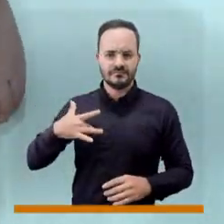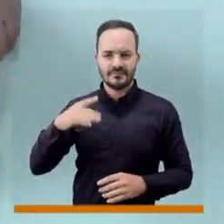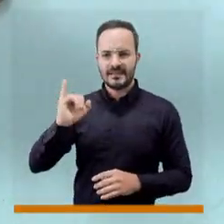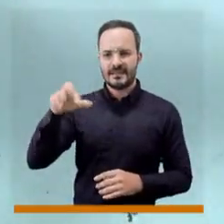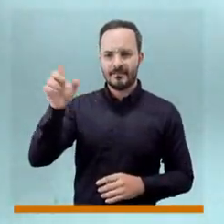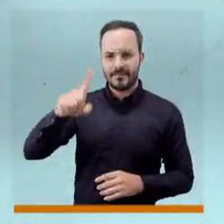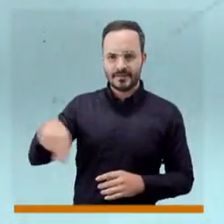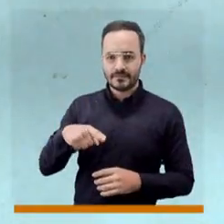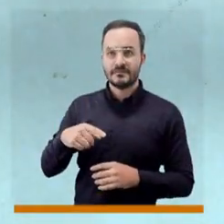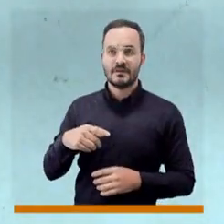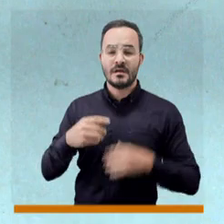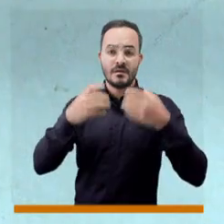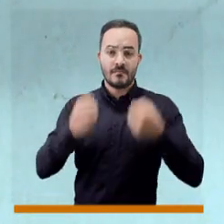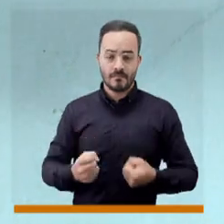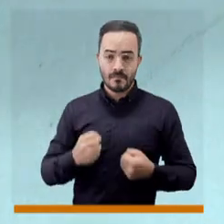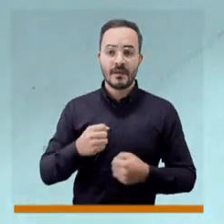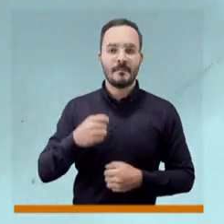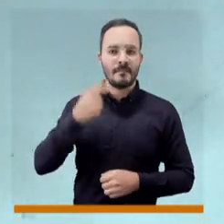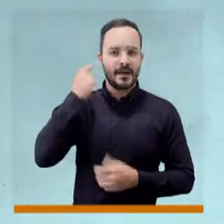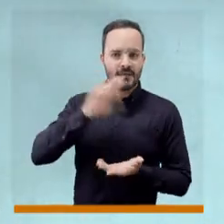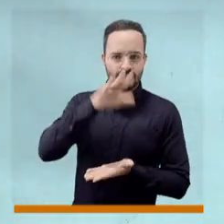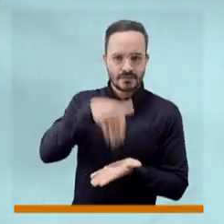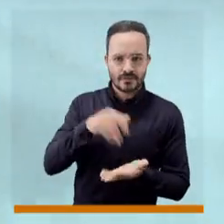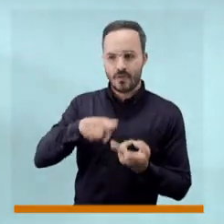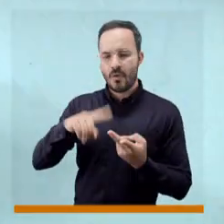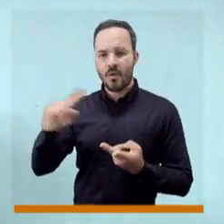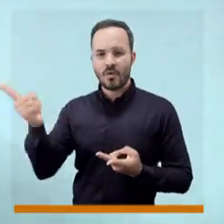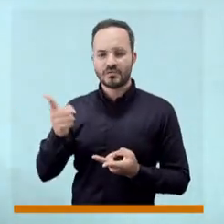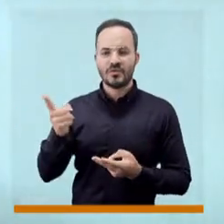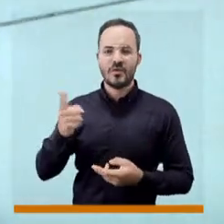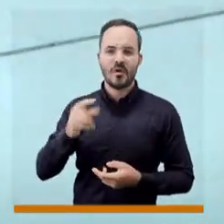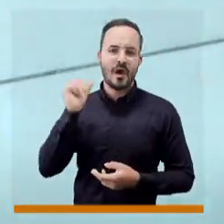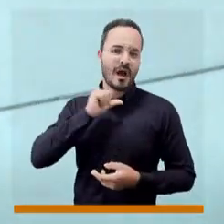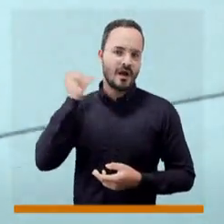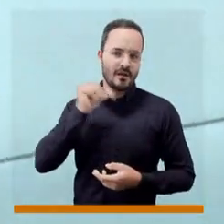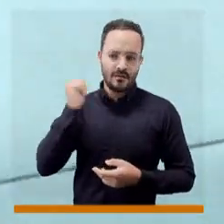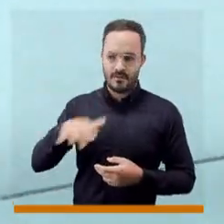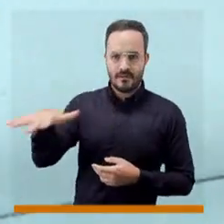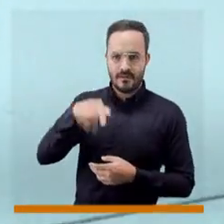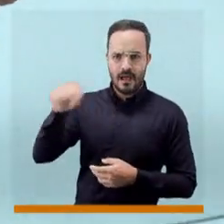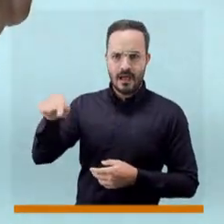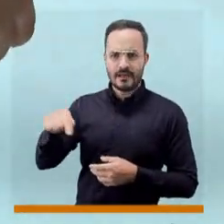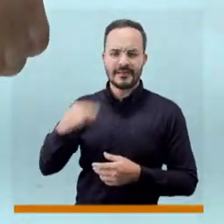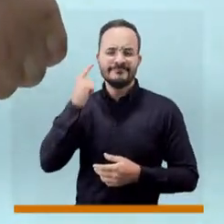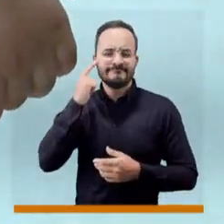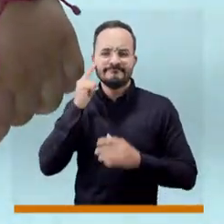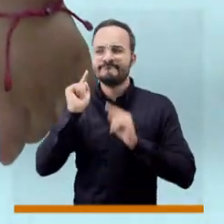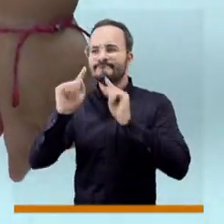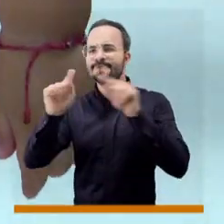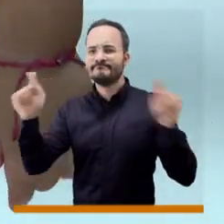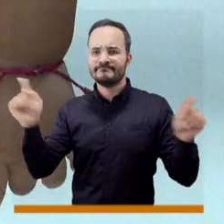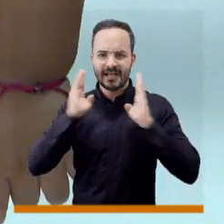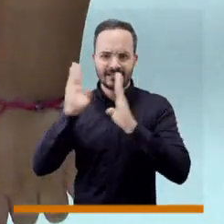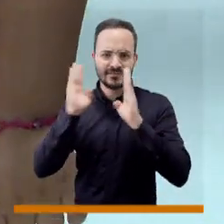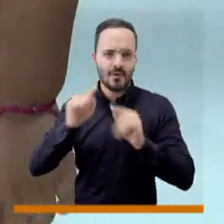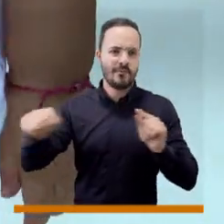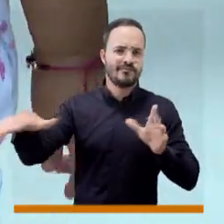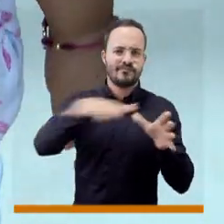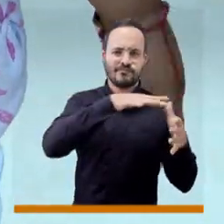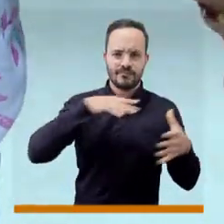donde tenemos 4 sedes, 2 en Prado Centro, 2 en La Guacatala, para atender los públicos, los de los diferentes extremos de la